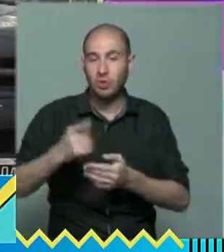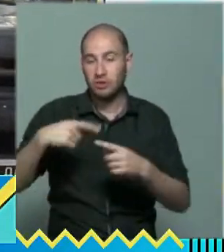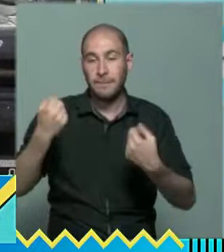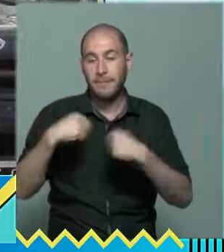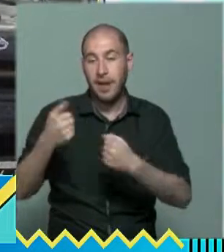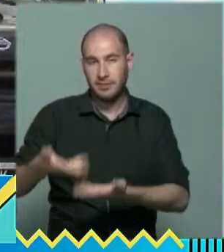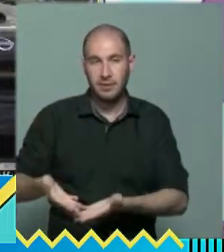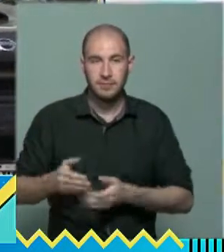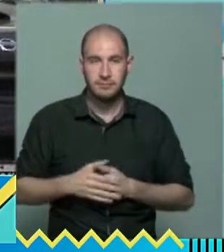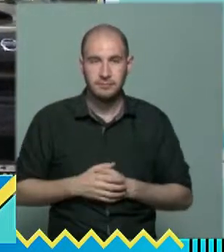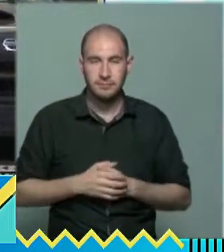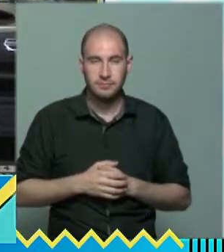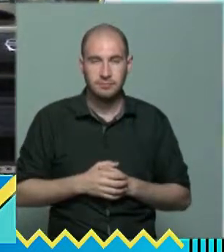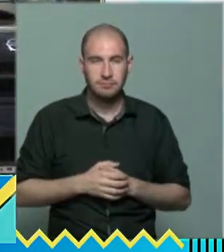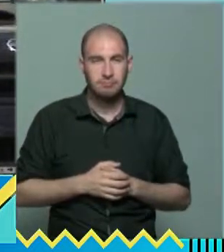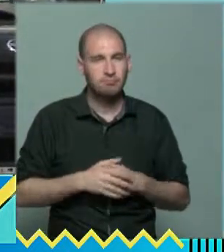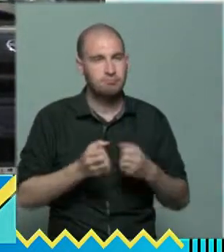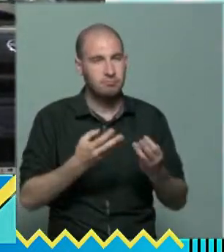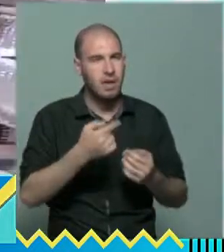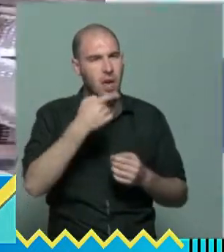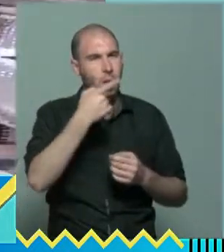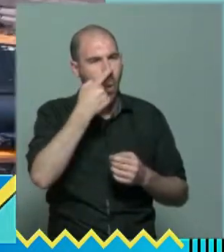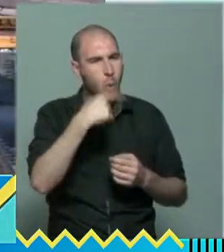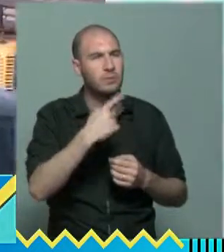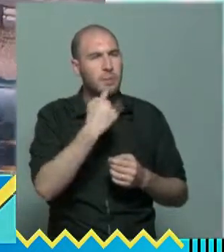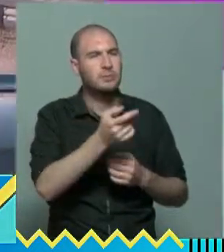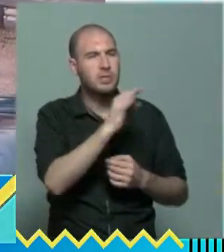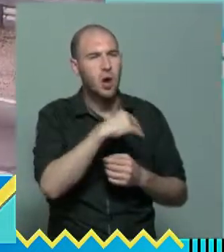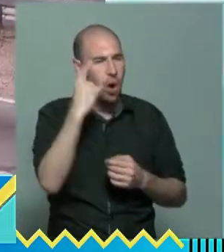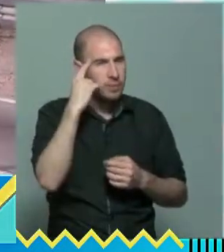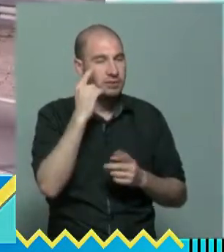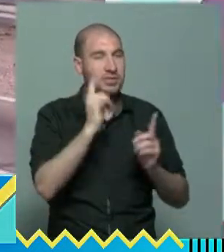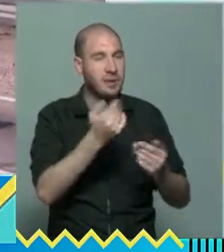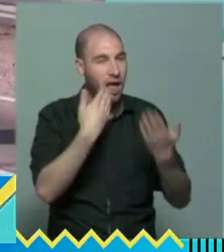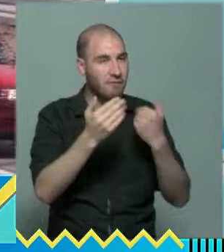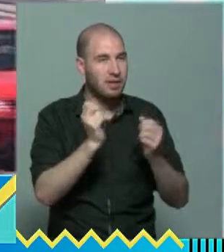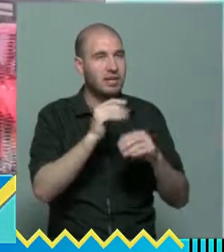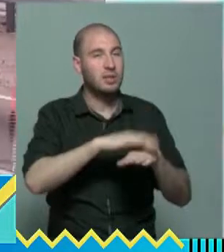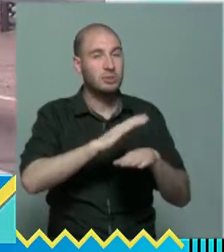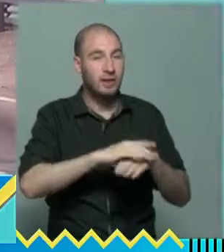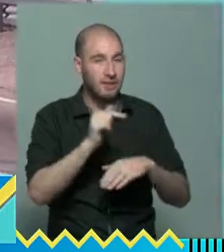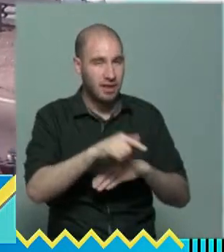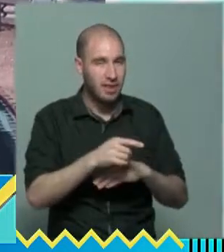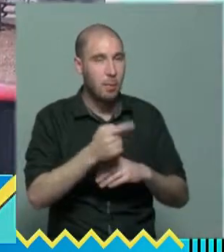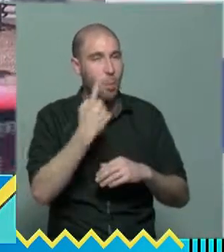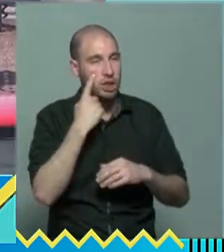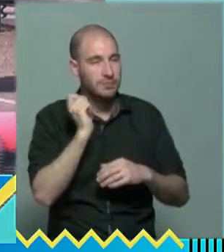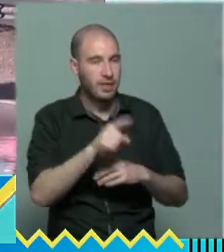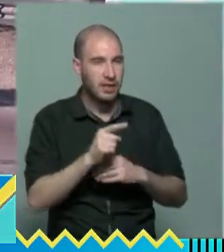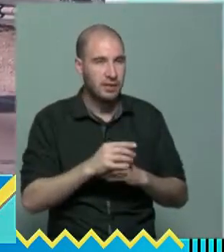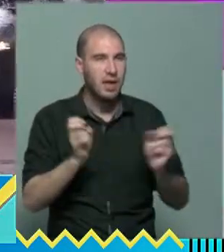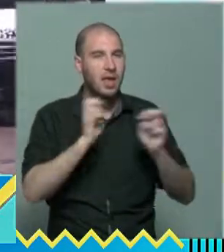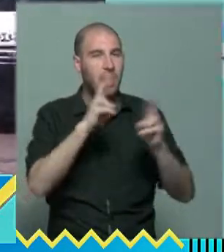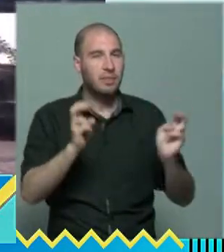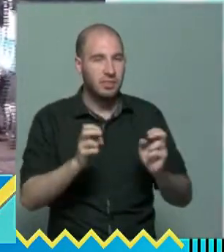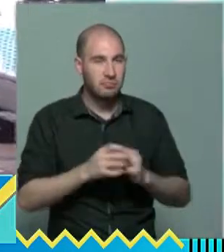práctica. Bien. Bien, por último quería saber tu opinión, porque también estamos hablando del rol protagónico que van a tener los municipios con